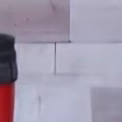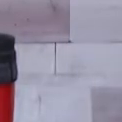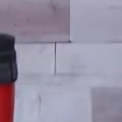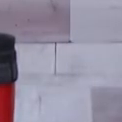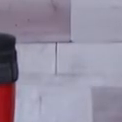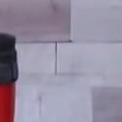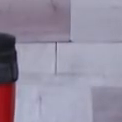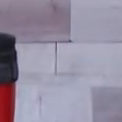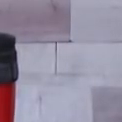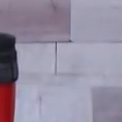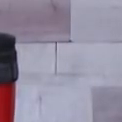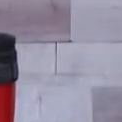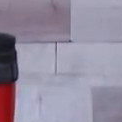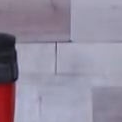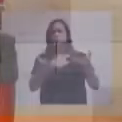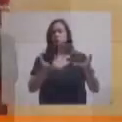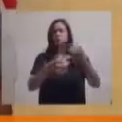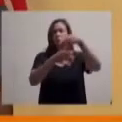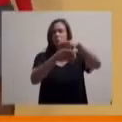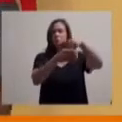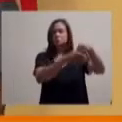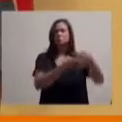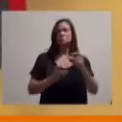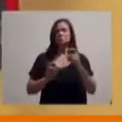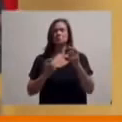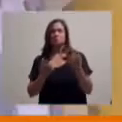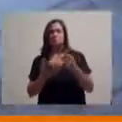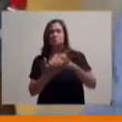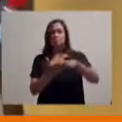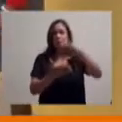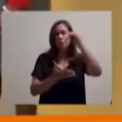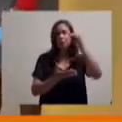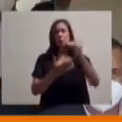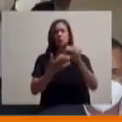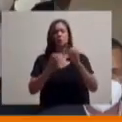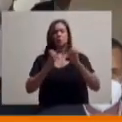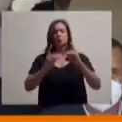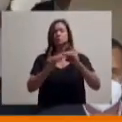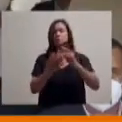motivando, dirigiendo los esfuerzos a que se hagan